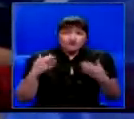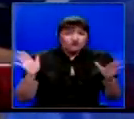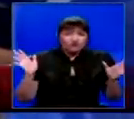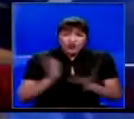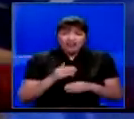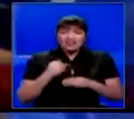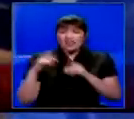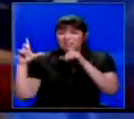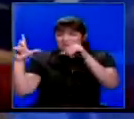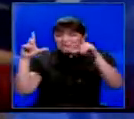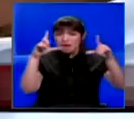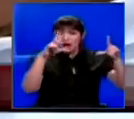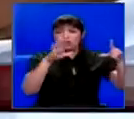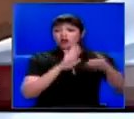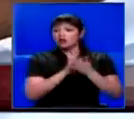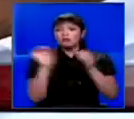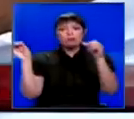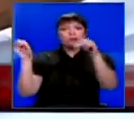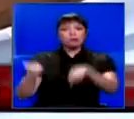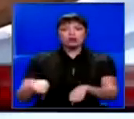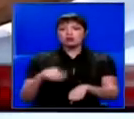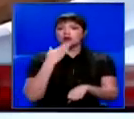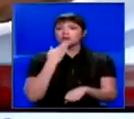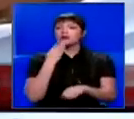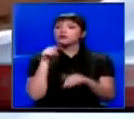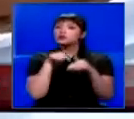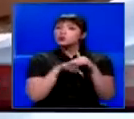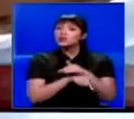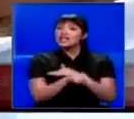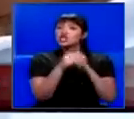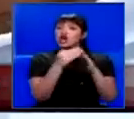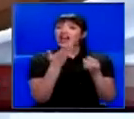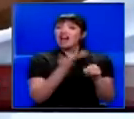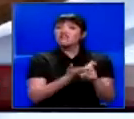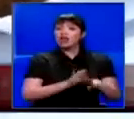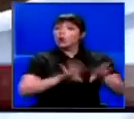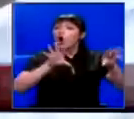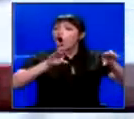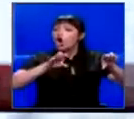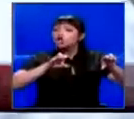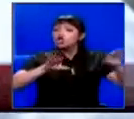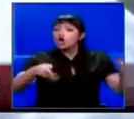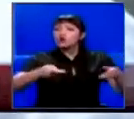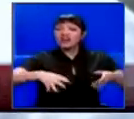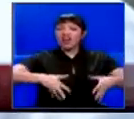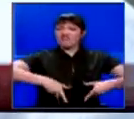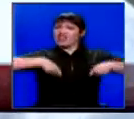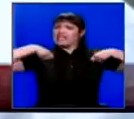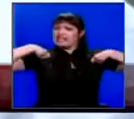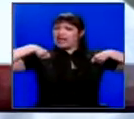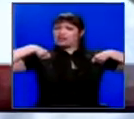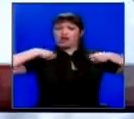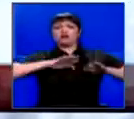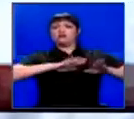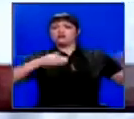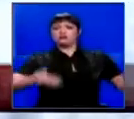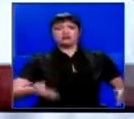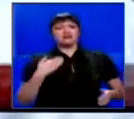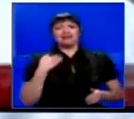estado. En el interior había un colchón con una frazada y ahí se encontraba una persona ya en estado esquelético, que se puede